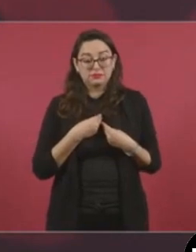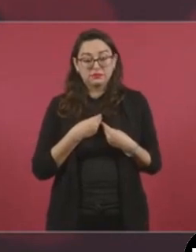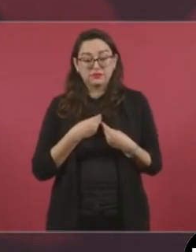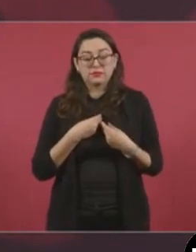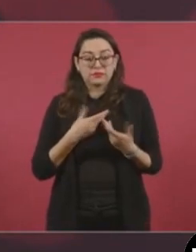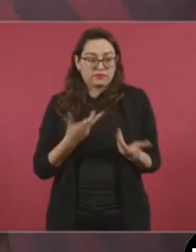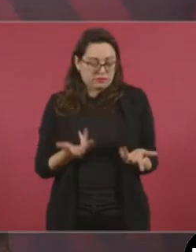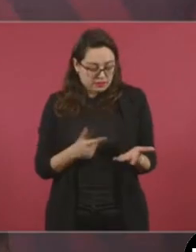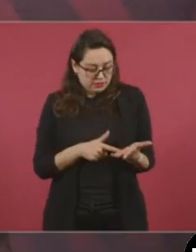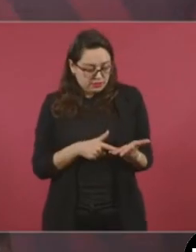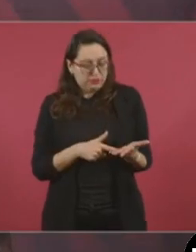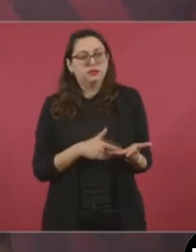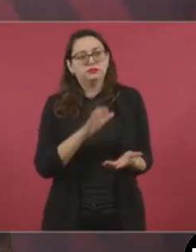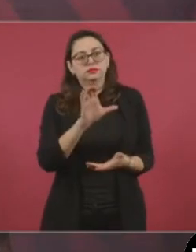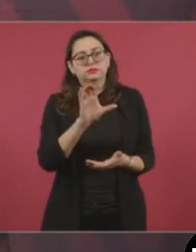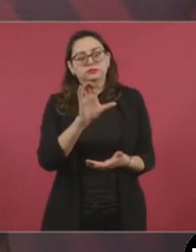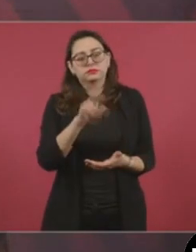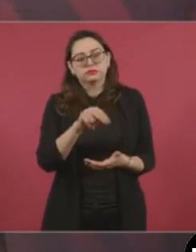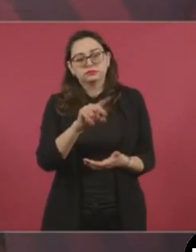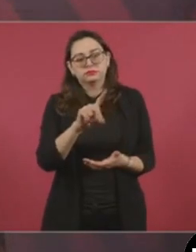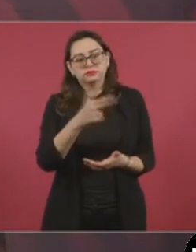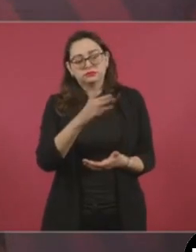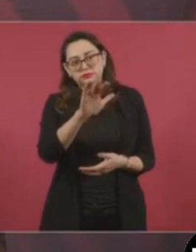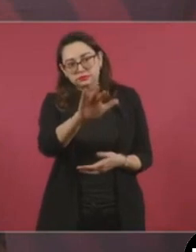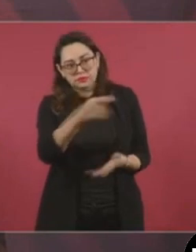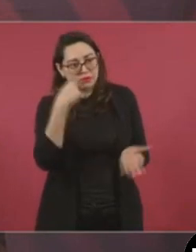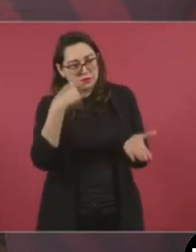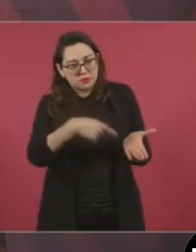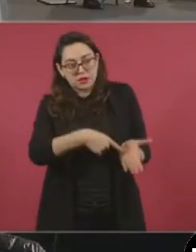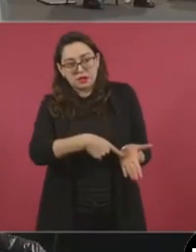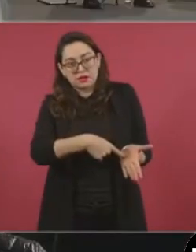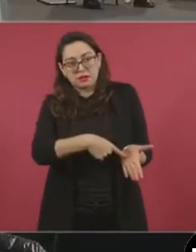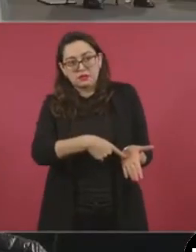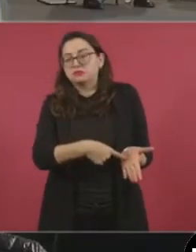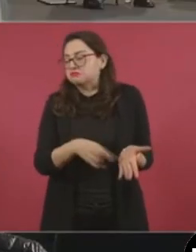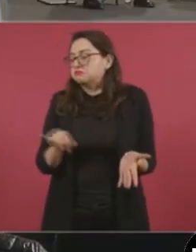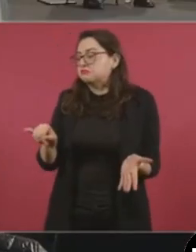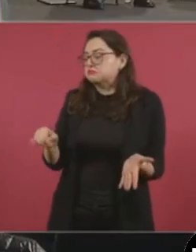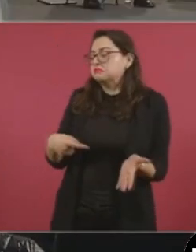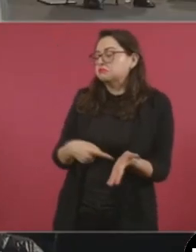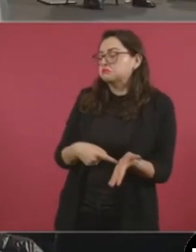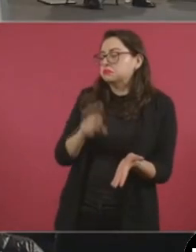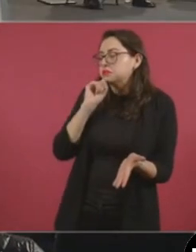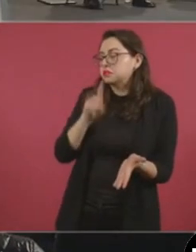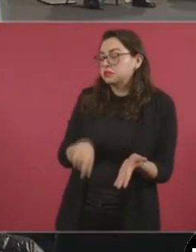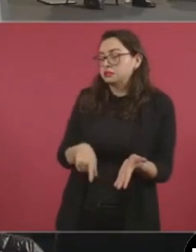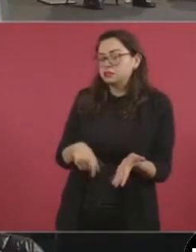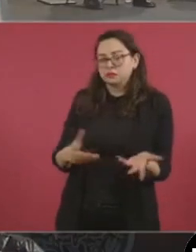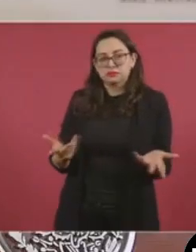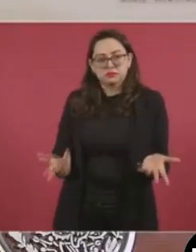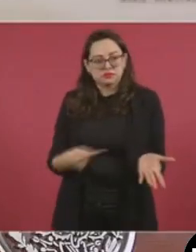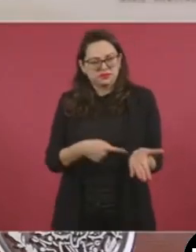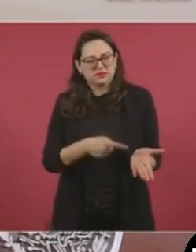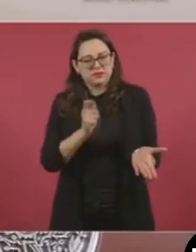le informo a la Comisión de Derechos Humanos, pero ellos también tienen un escrito en donde él pide